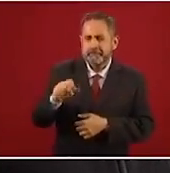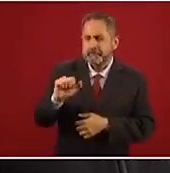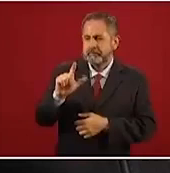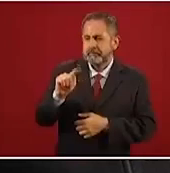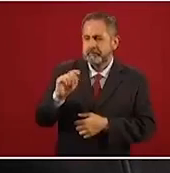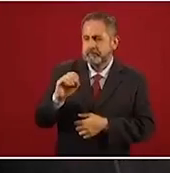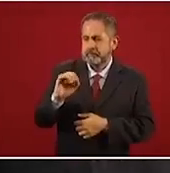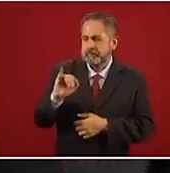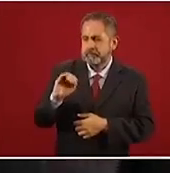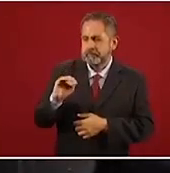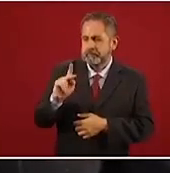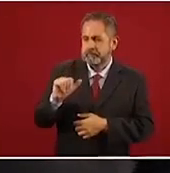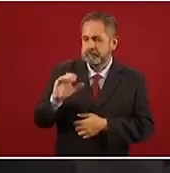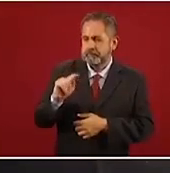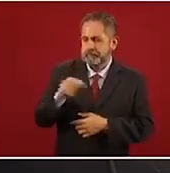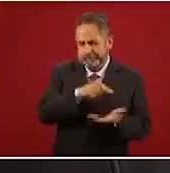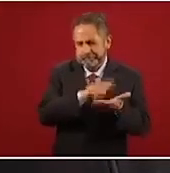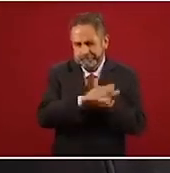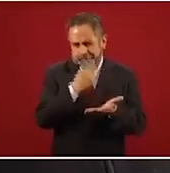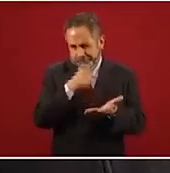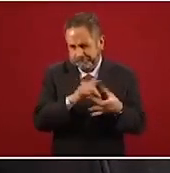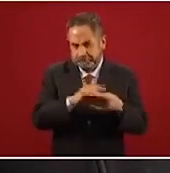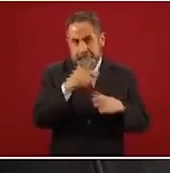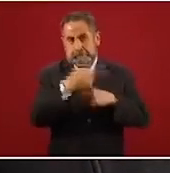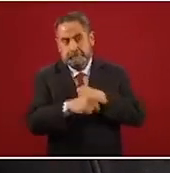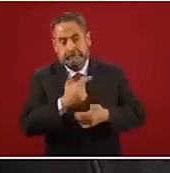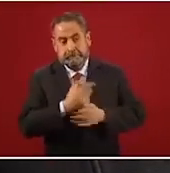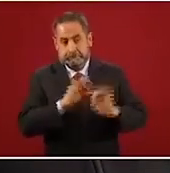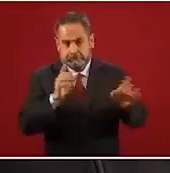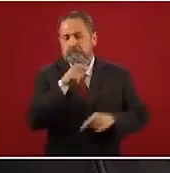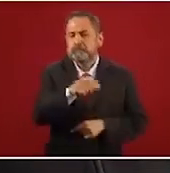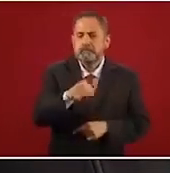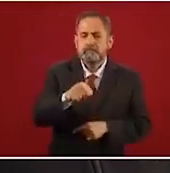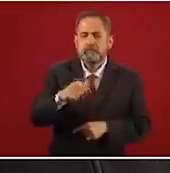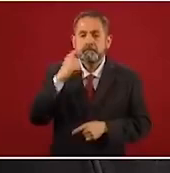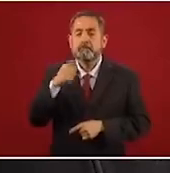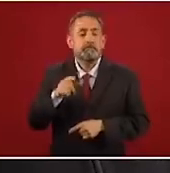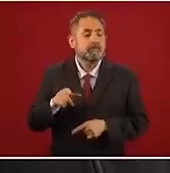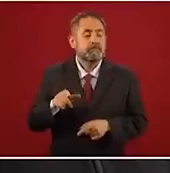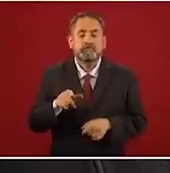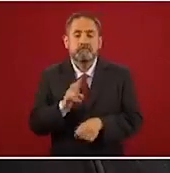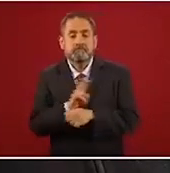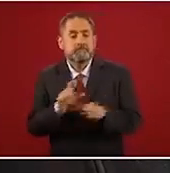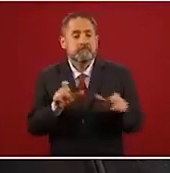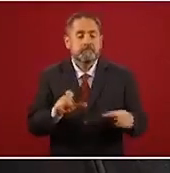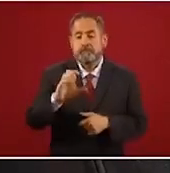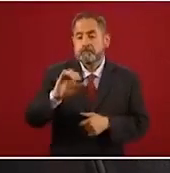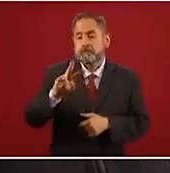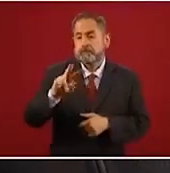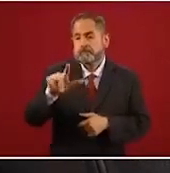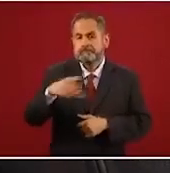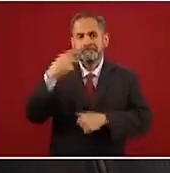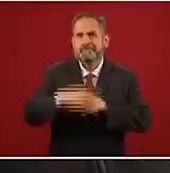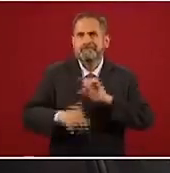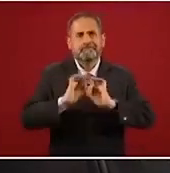ley. Ahí hemos tenido casos en donde, por cuestiones de protección civil, ha habido tragedias.